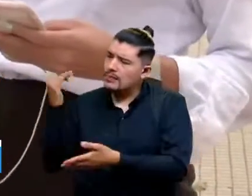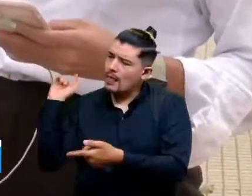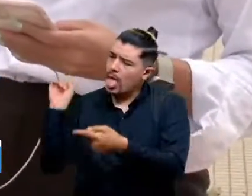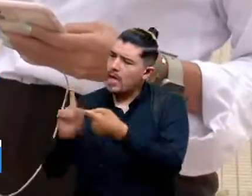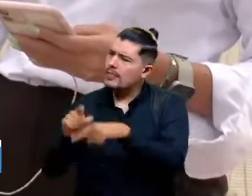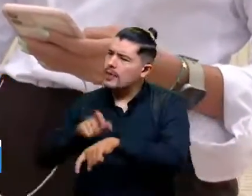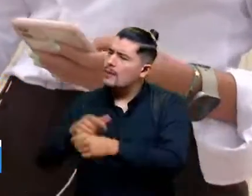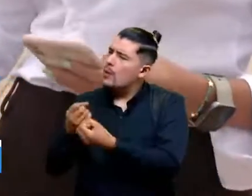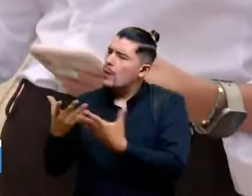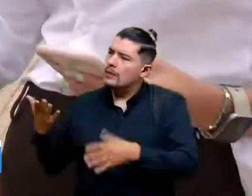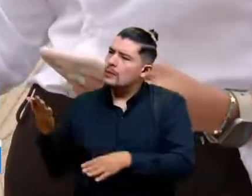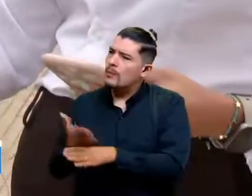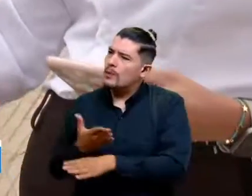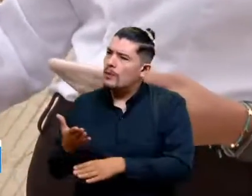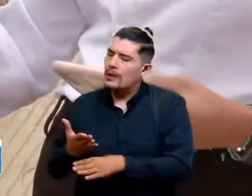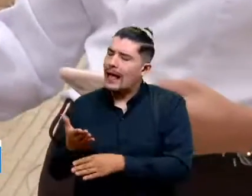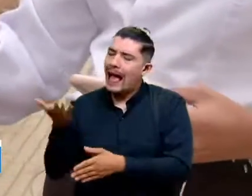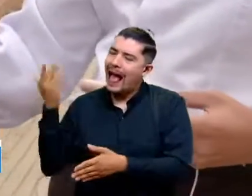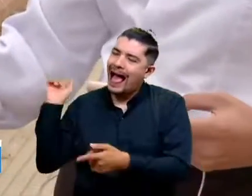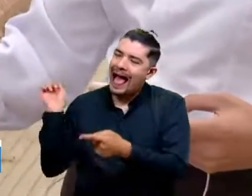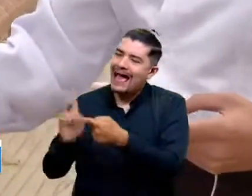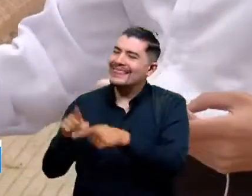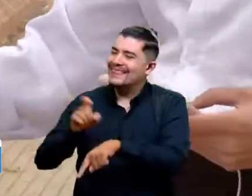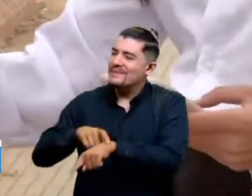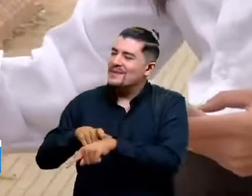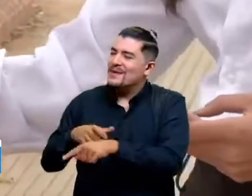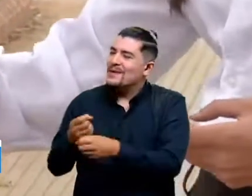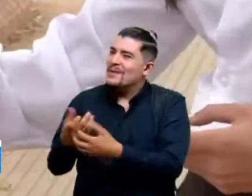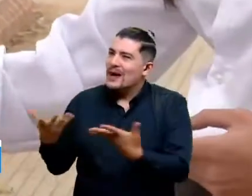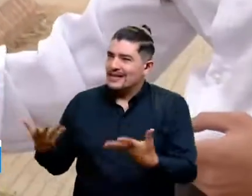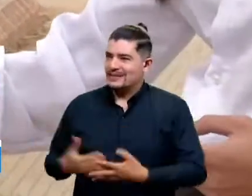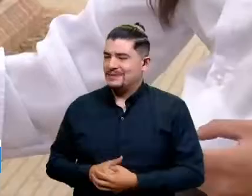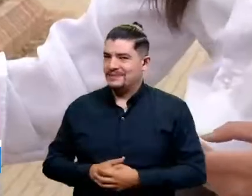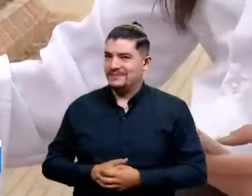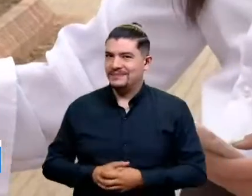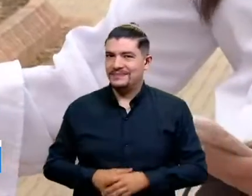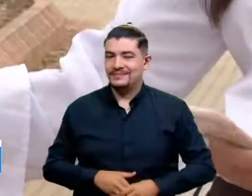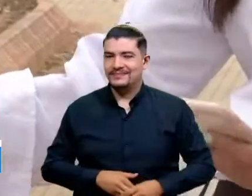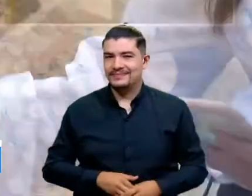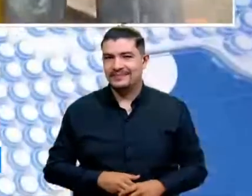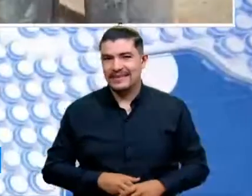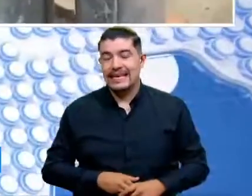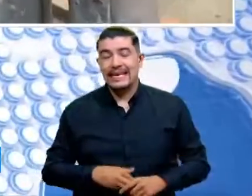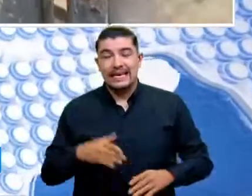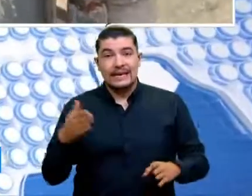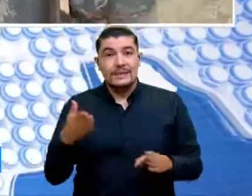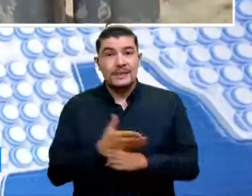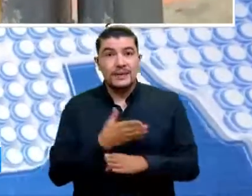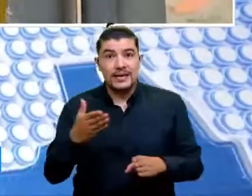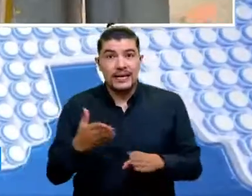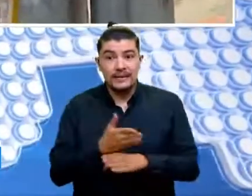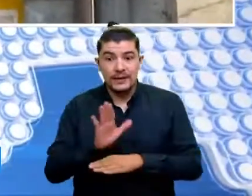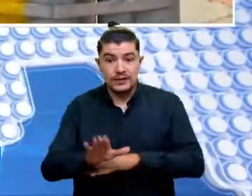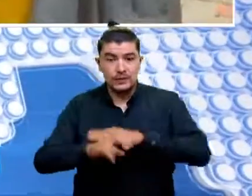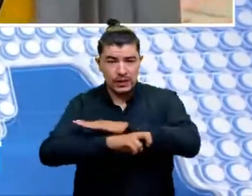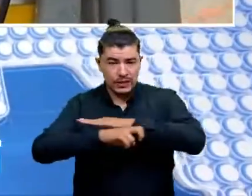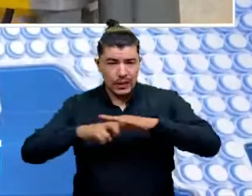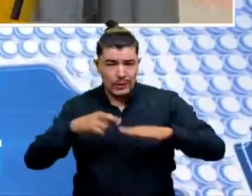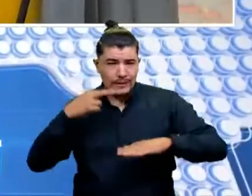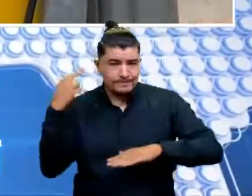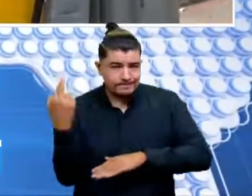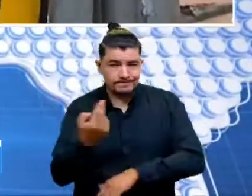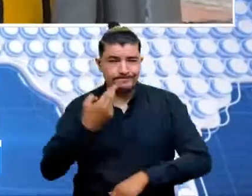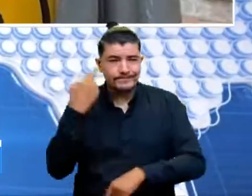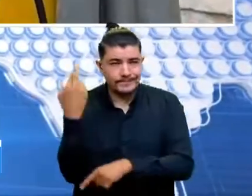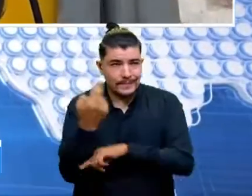Montoya, presidenta de la Junta de Acción Comunal del barrio Antonia Santos Centro, Comuna 13 de Bucaramanga. Esta problemática del robo constante de alumbrado,